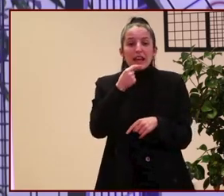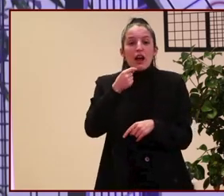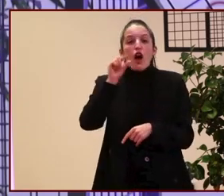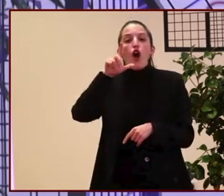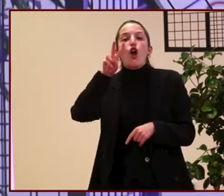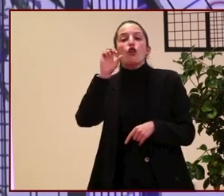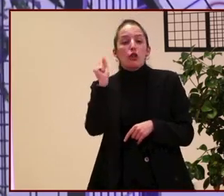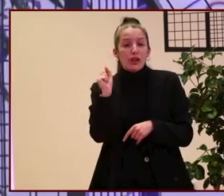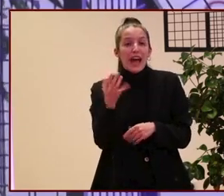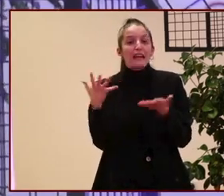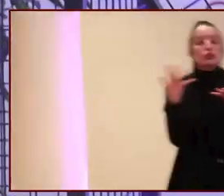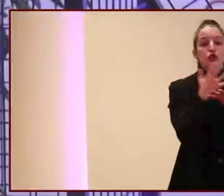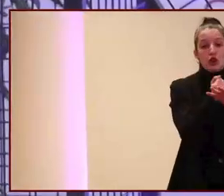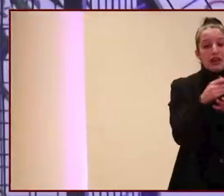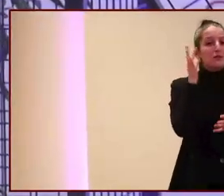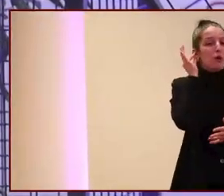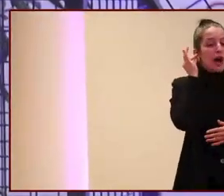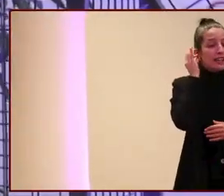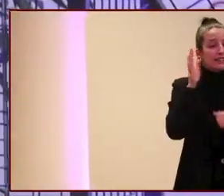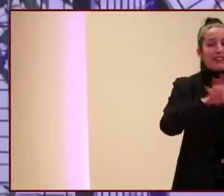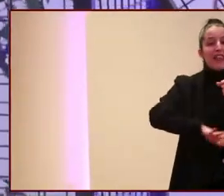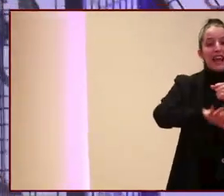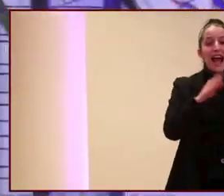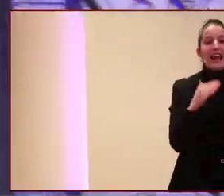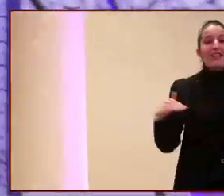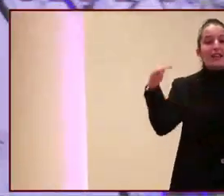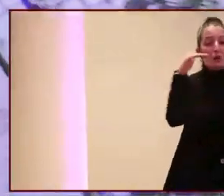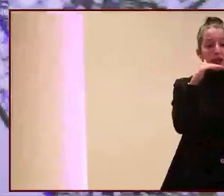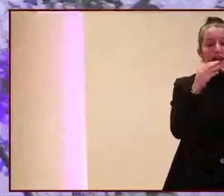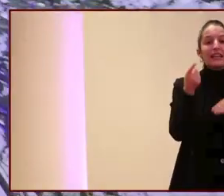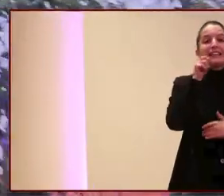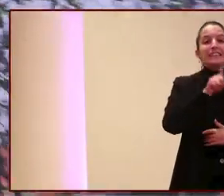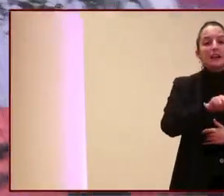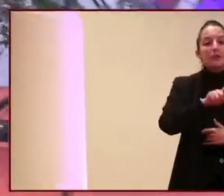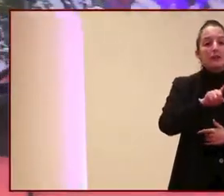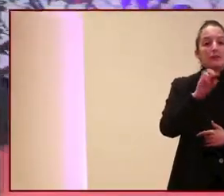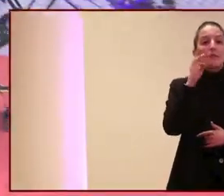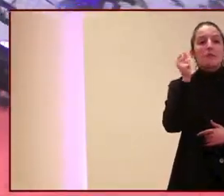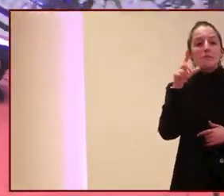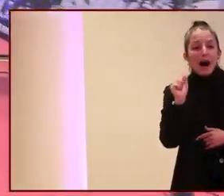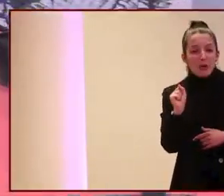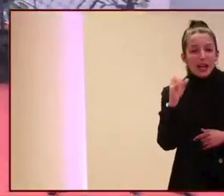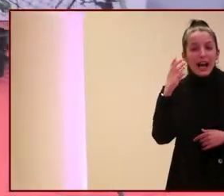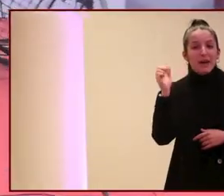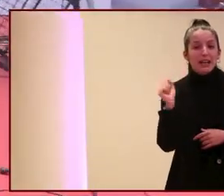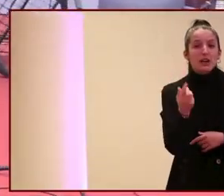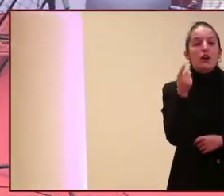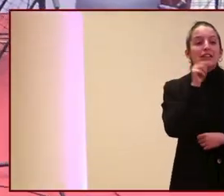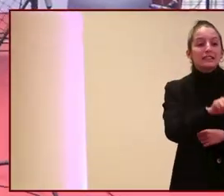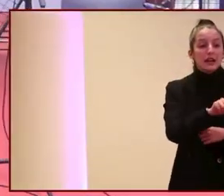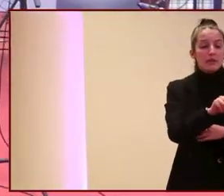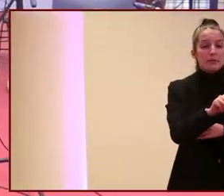quiero que me acompañen paula cabaleiro las mujeres de área de